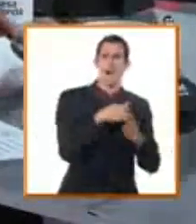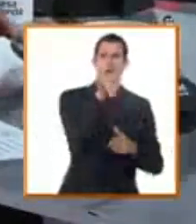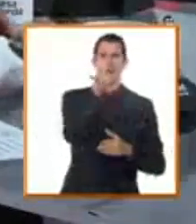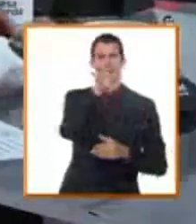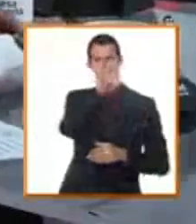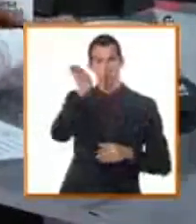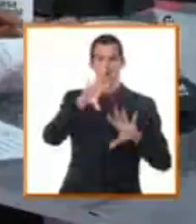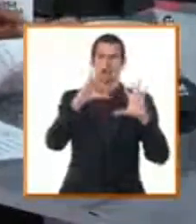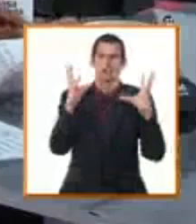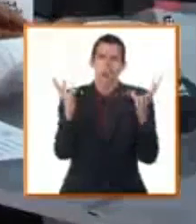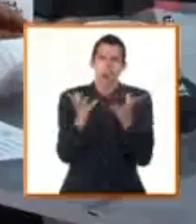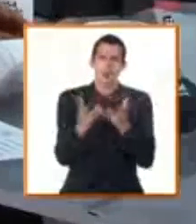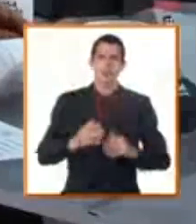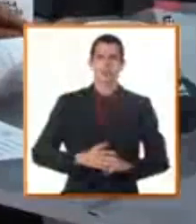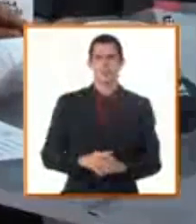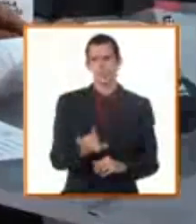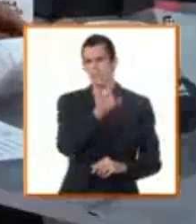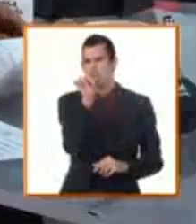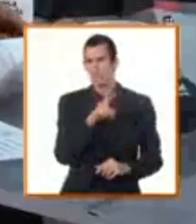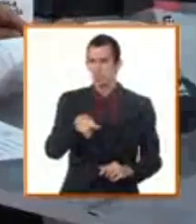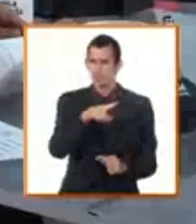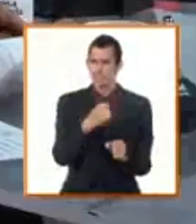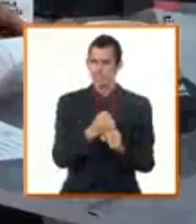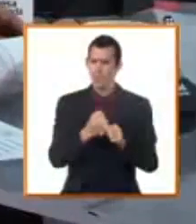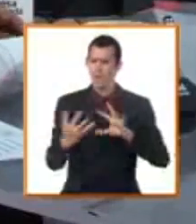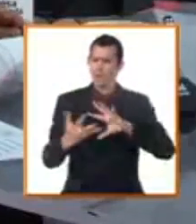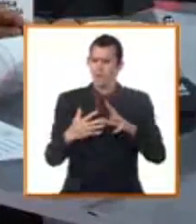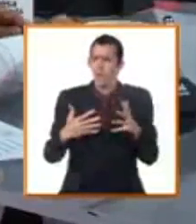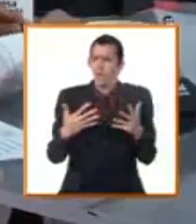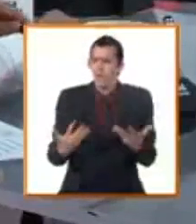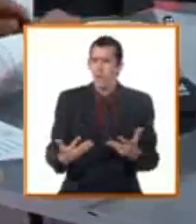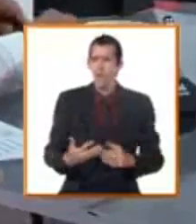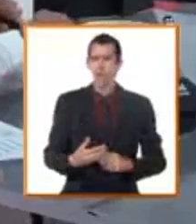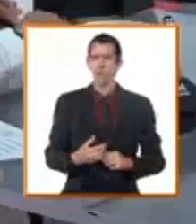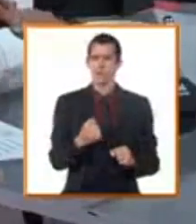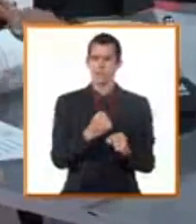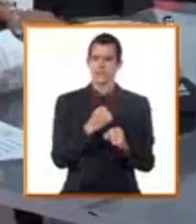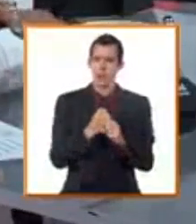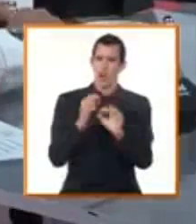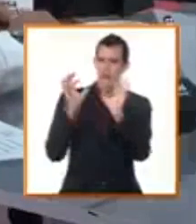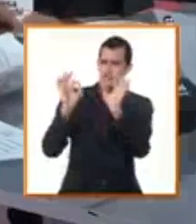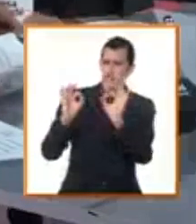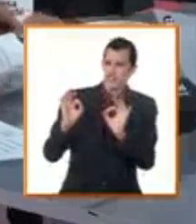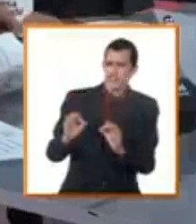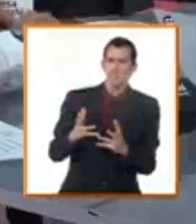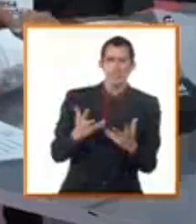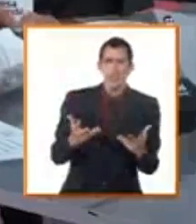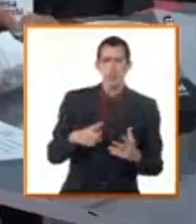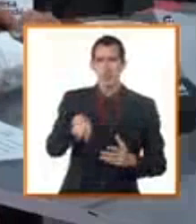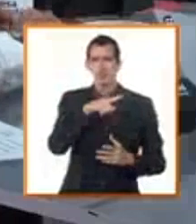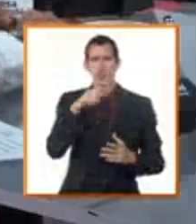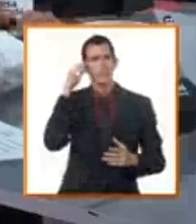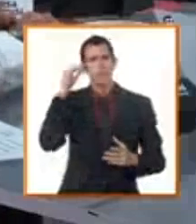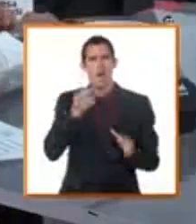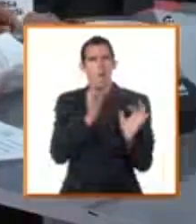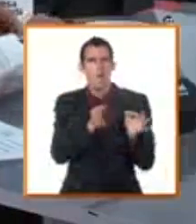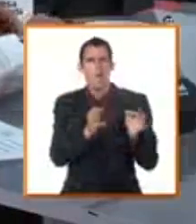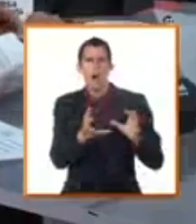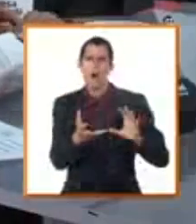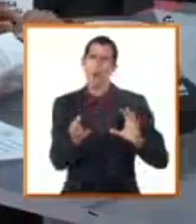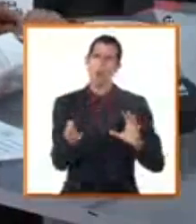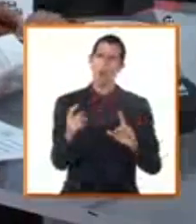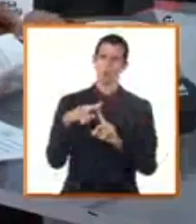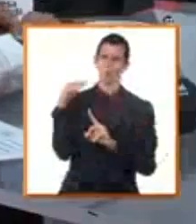droga al país? ¿Hacia dónde están dirigidas las principales acciones? ¿Cómo se sigue perfeccionando también nuestra tecnología y nuestra manera de